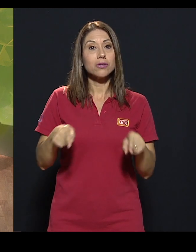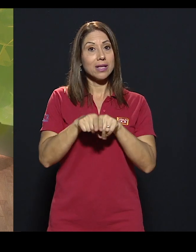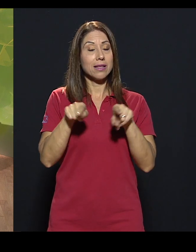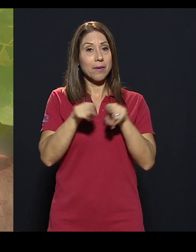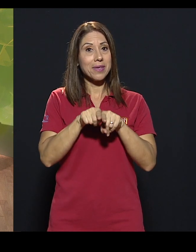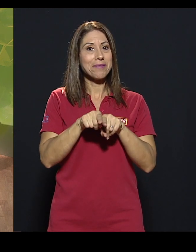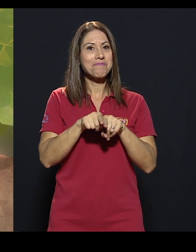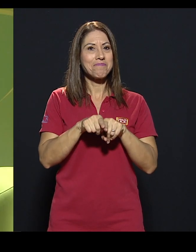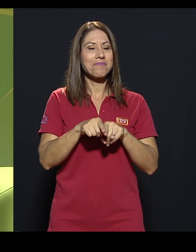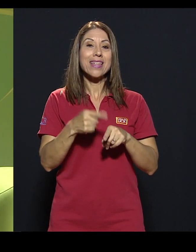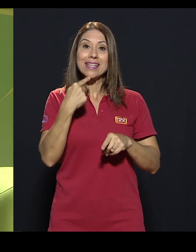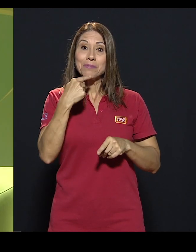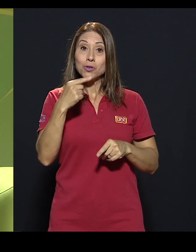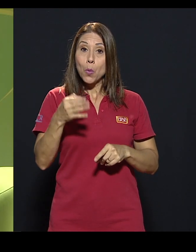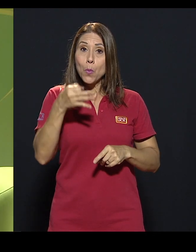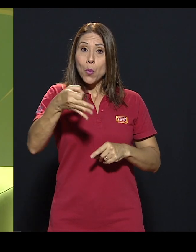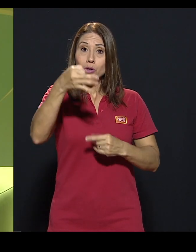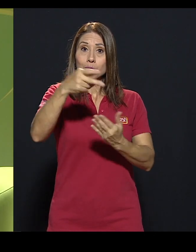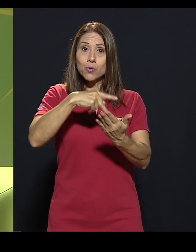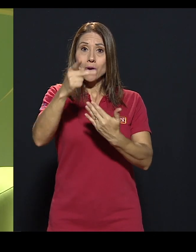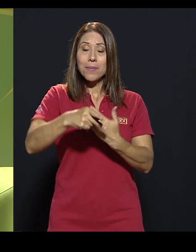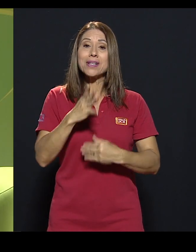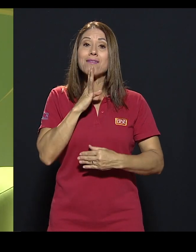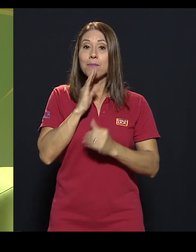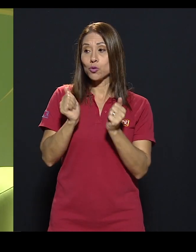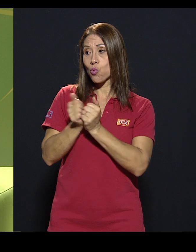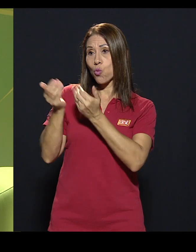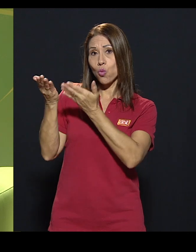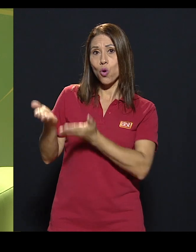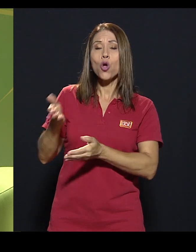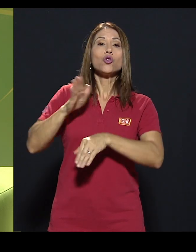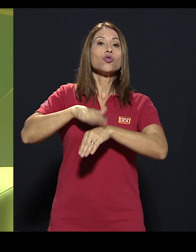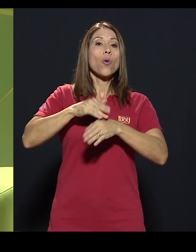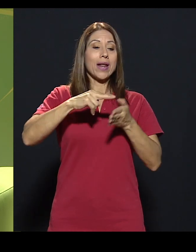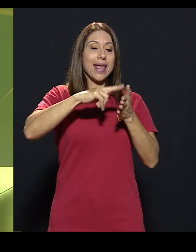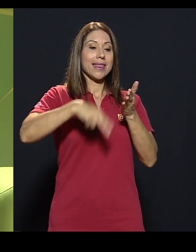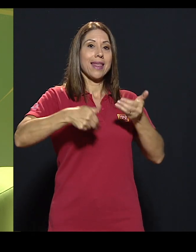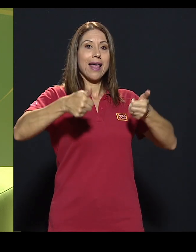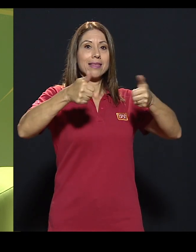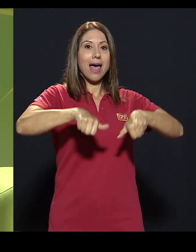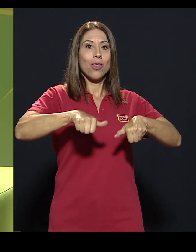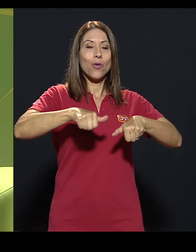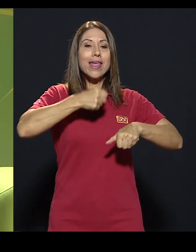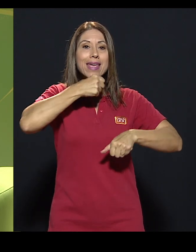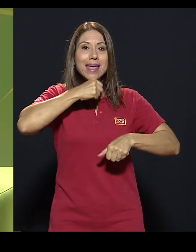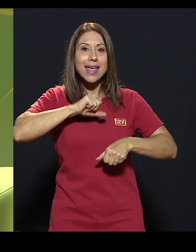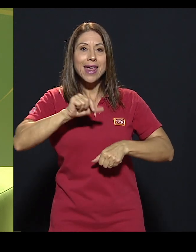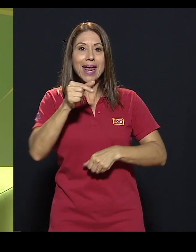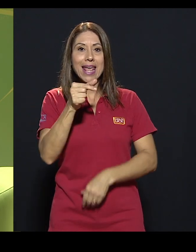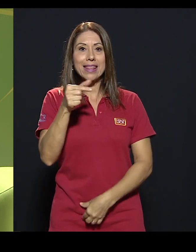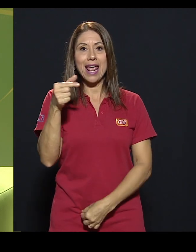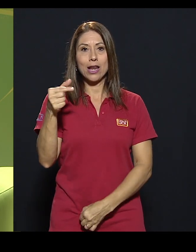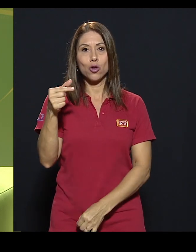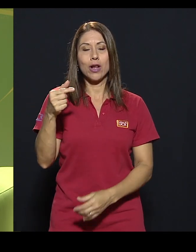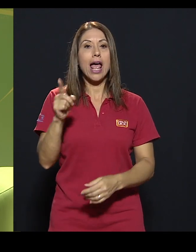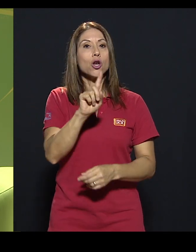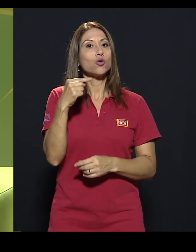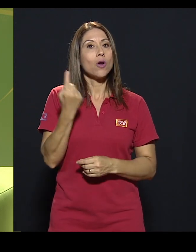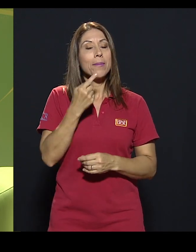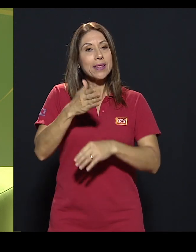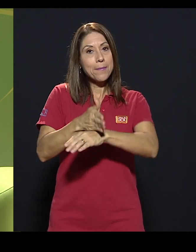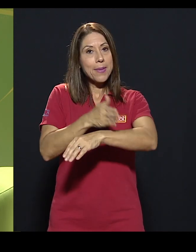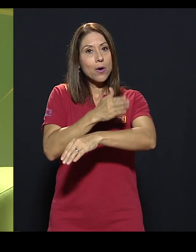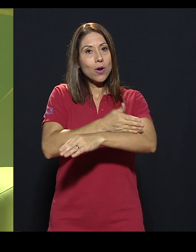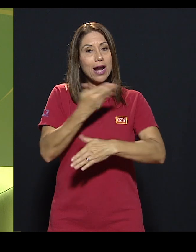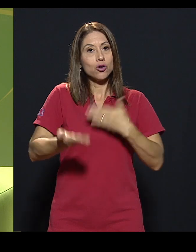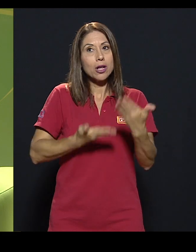bueno, adelantamos que en próximas ediciones estaremos conversando con el doctor sobre el Tratado de Geriatría y Gerontología, que busca no solo mejorar los